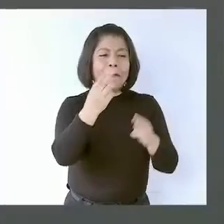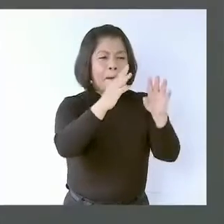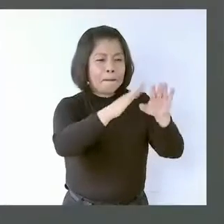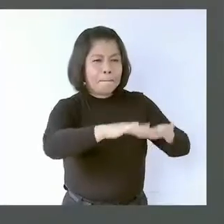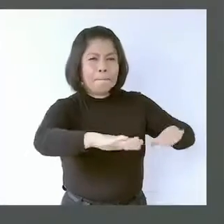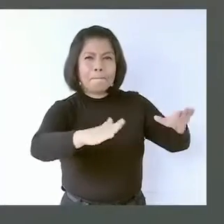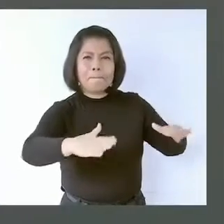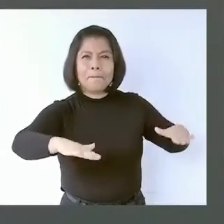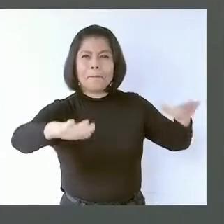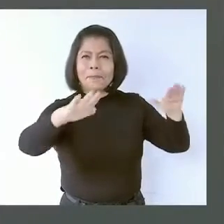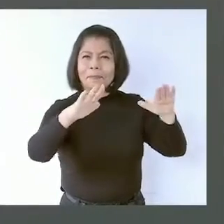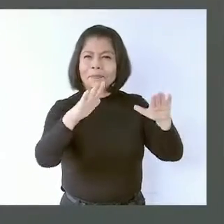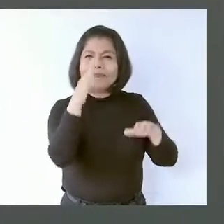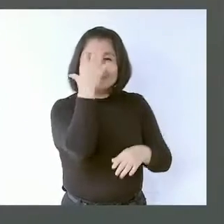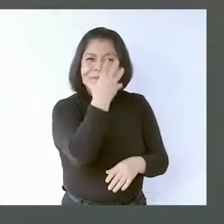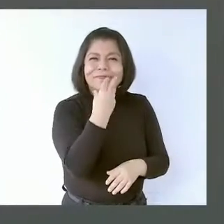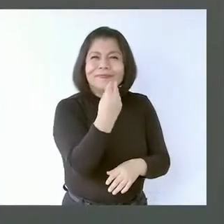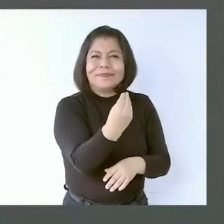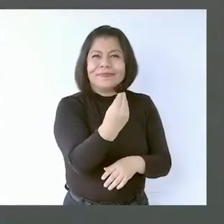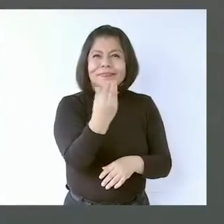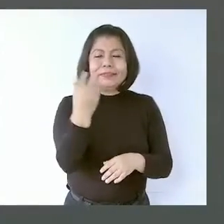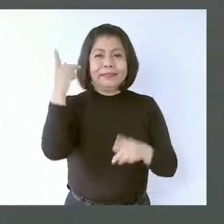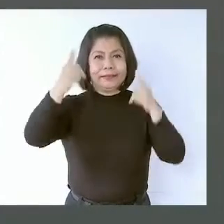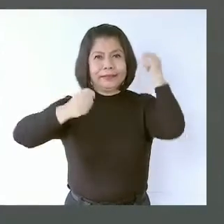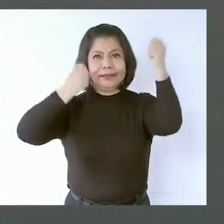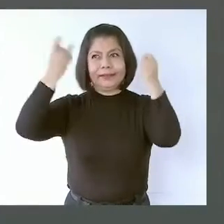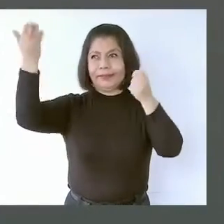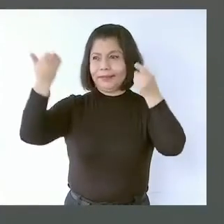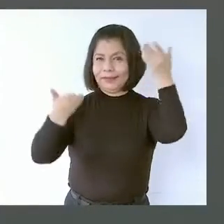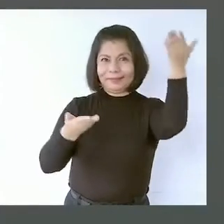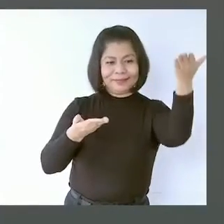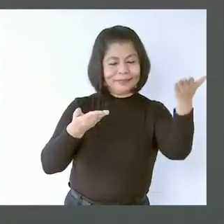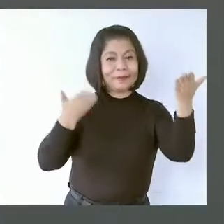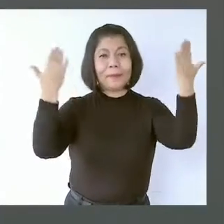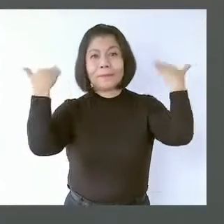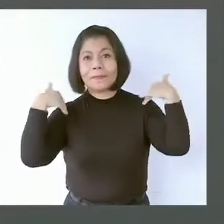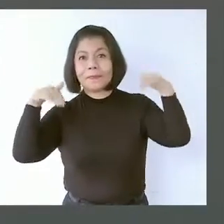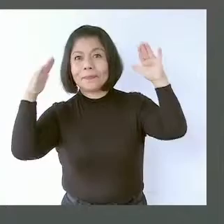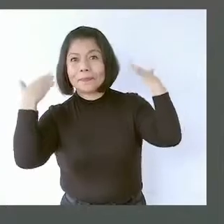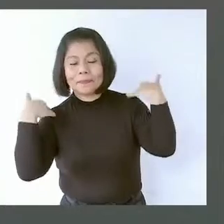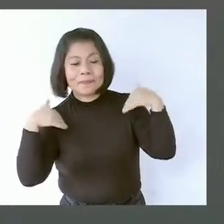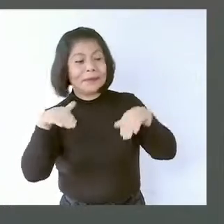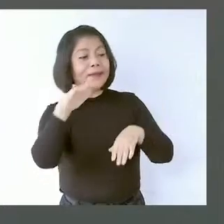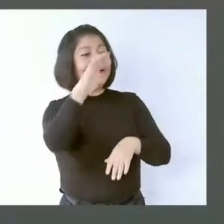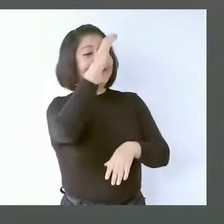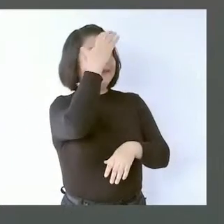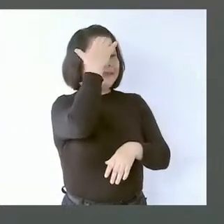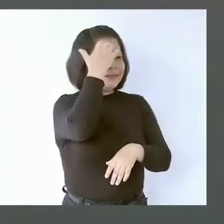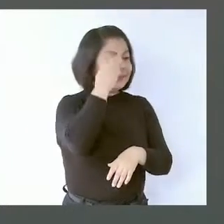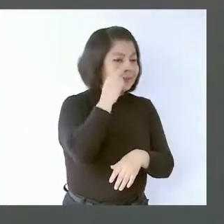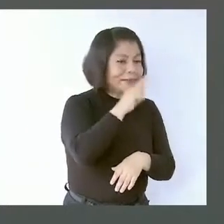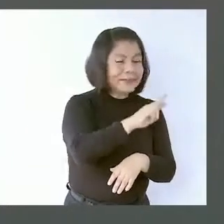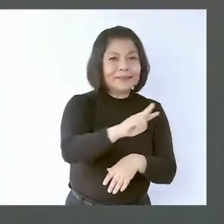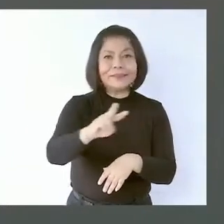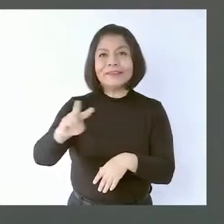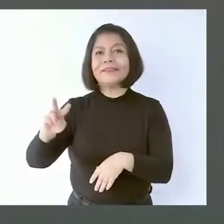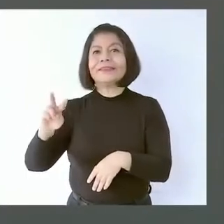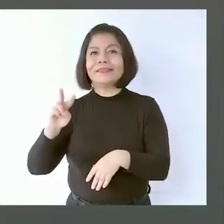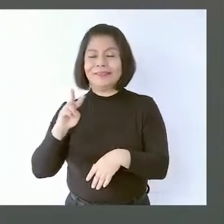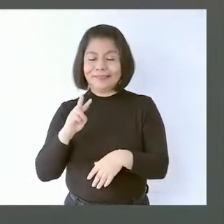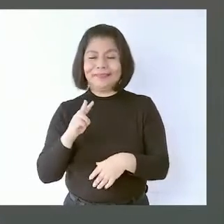Caribe, y hay que cuidar el medio ambiente, y tenemos también